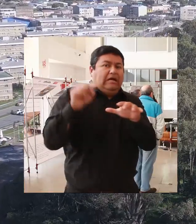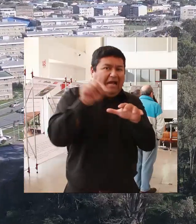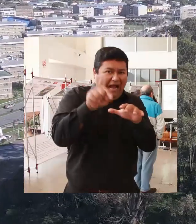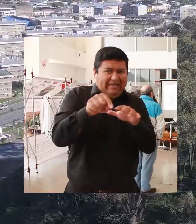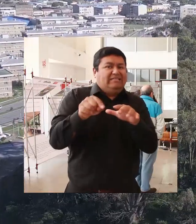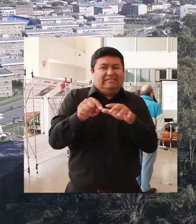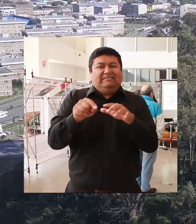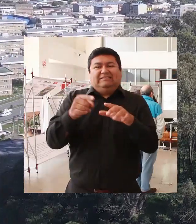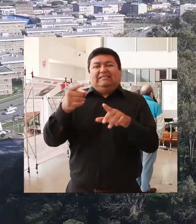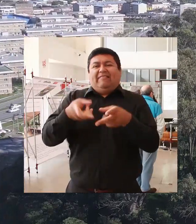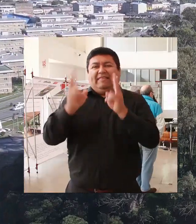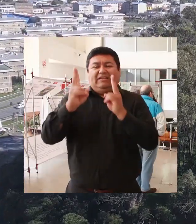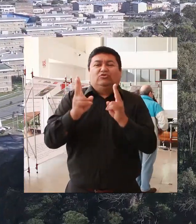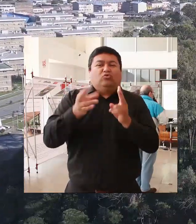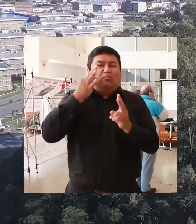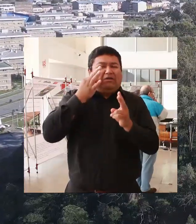humanos.